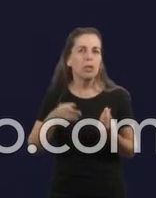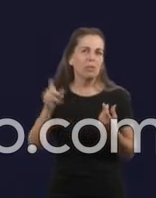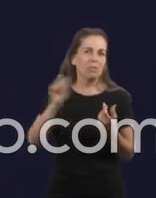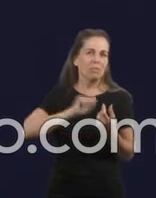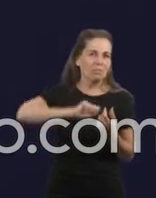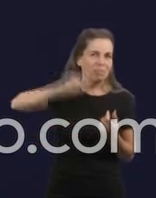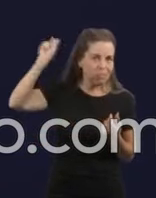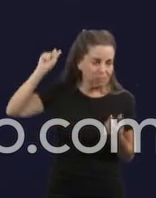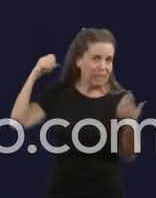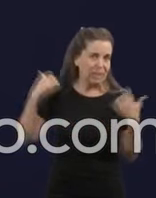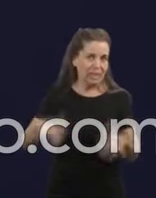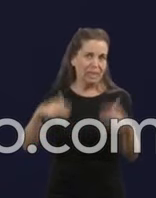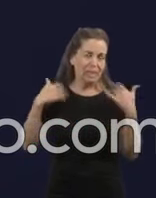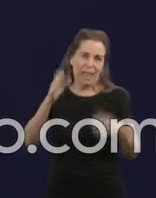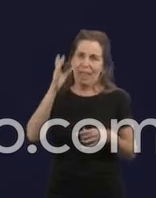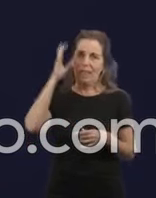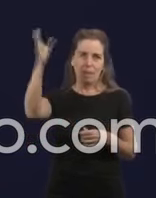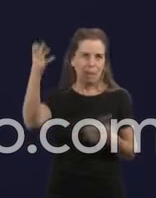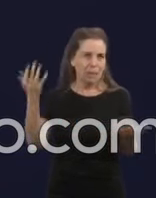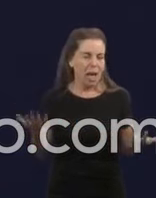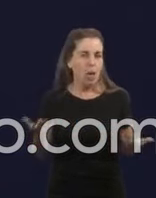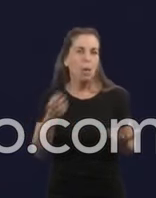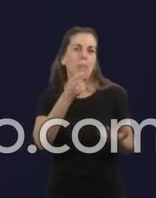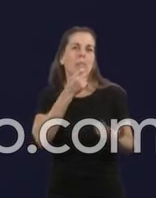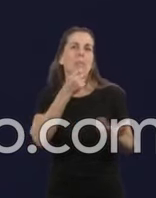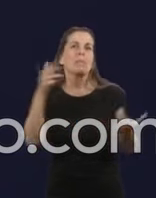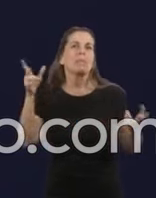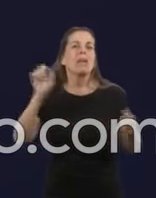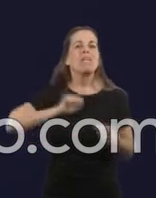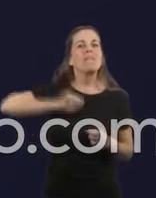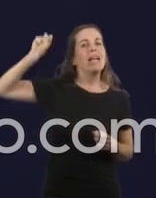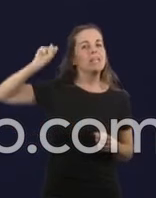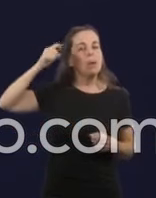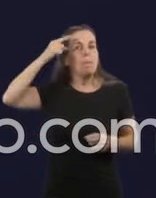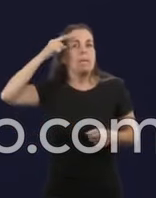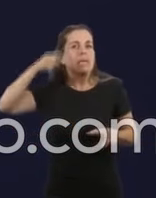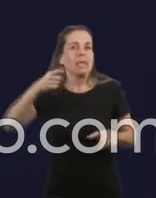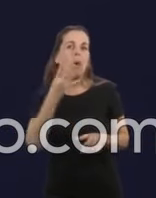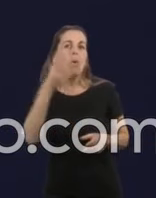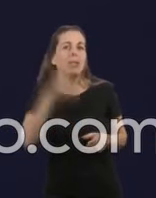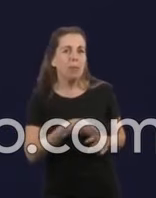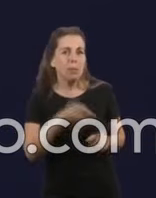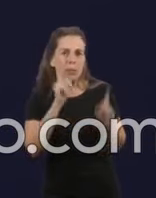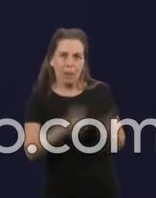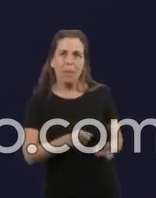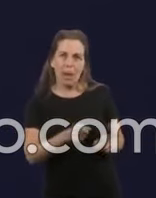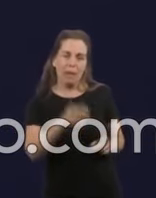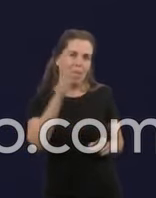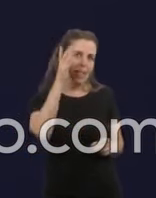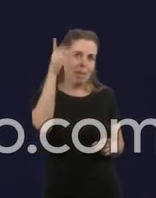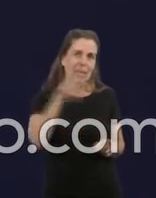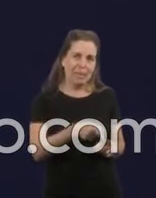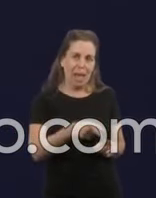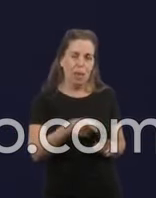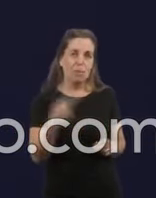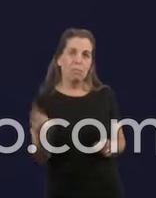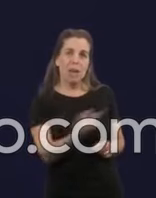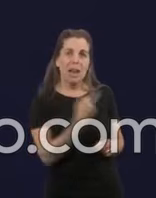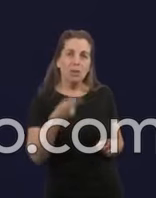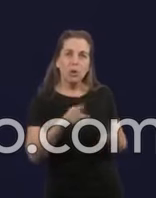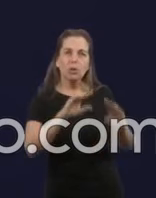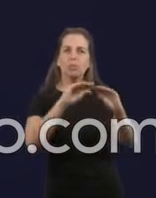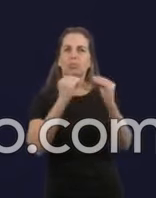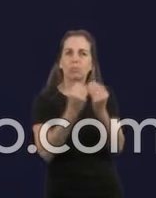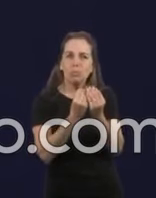absolutamente horrorosas de hecho una inflación del 4% sigue siendo horrorosa y para nosotros